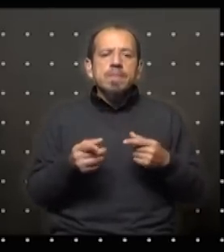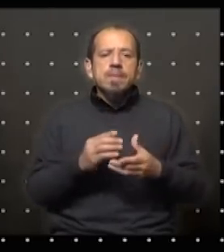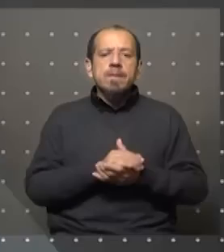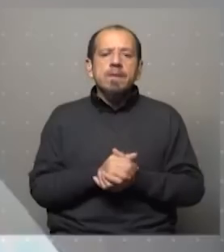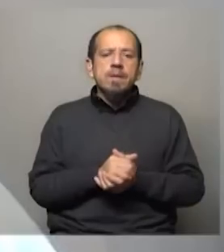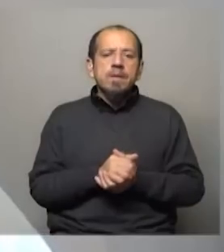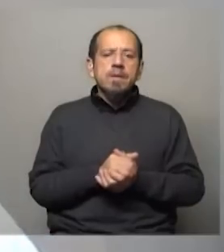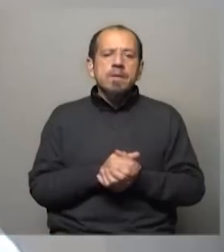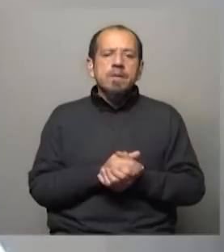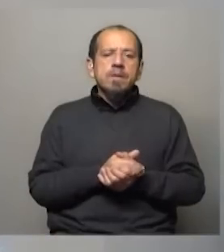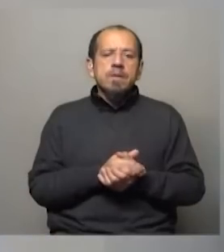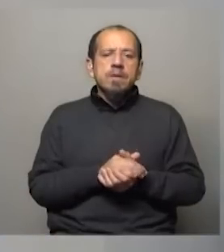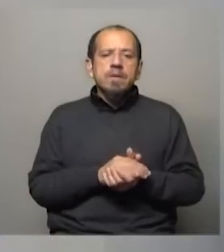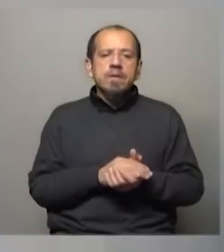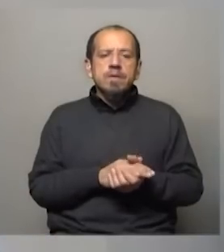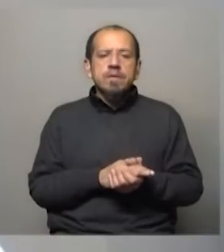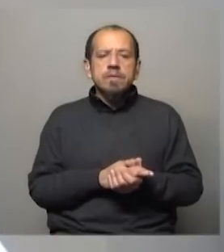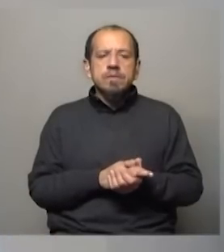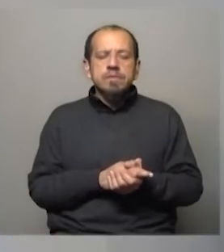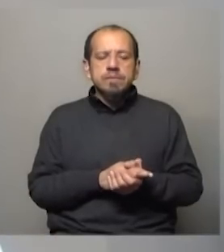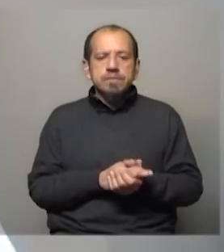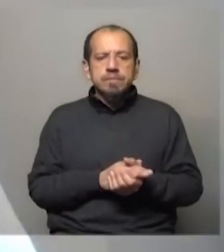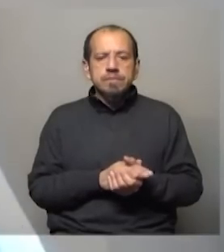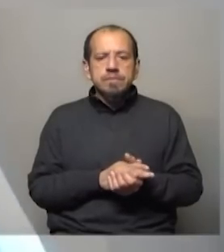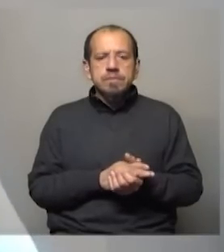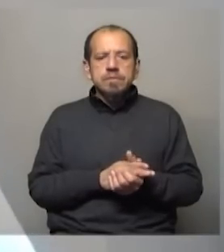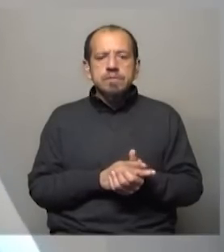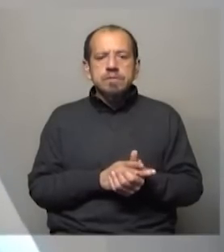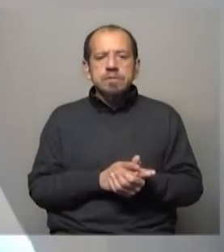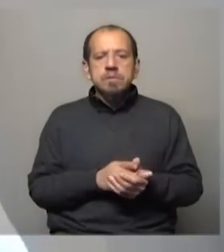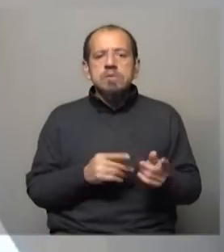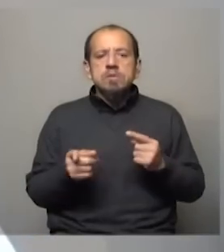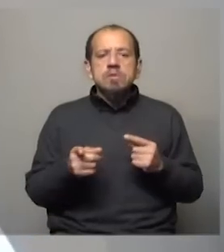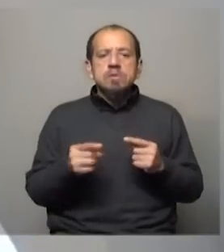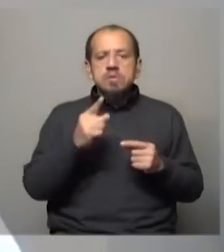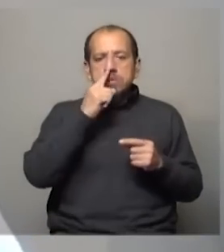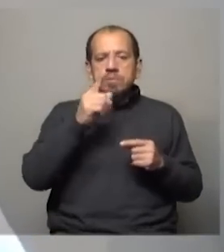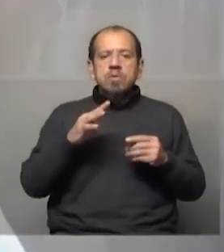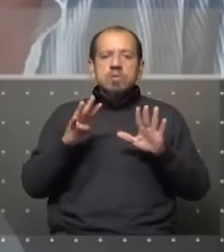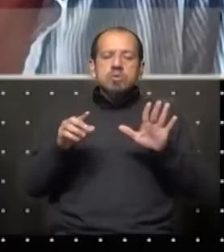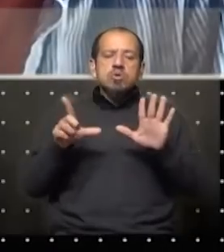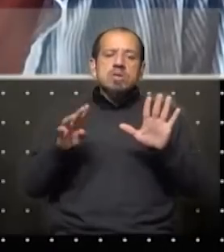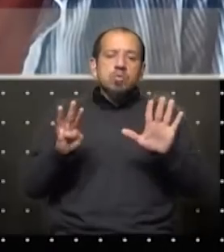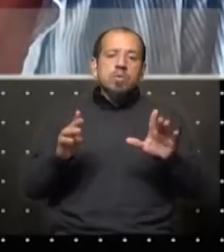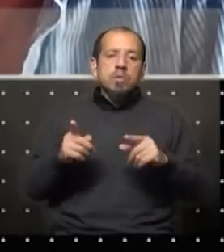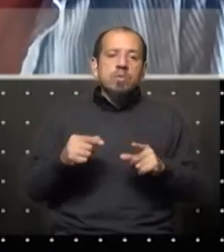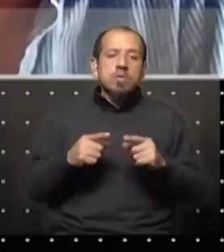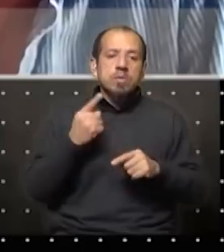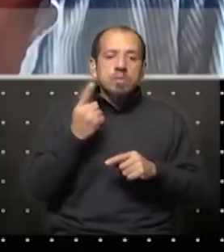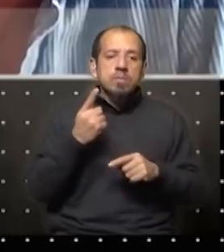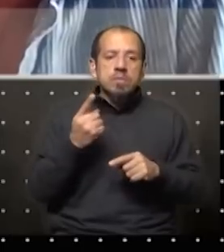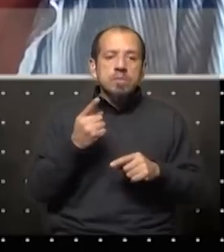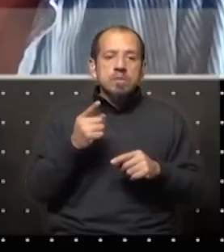hechos es una situación que se repite desde el año setenta y nueve muy precisamente cuando hubo la primera